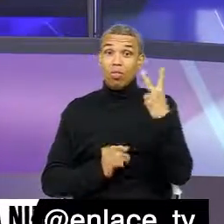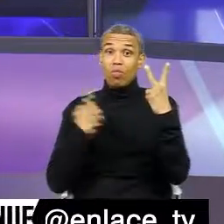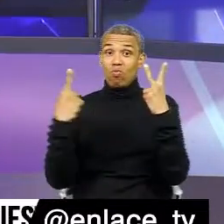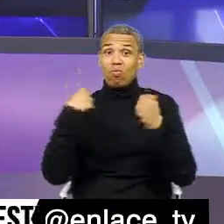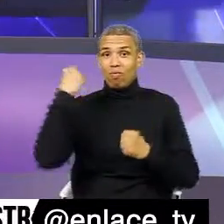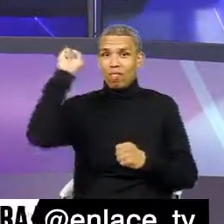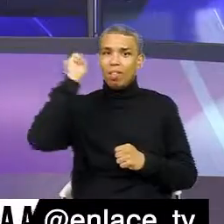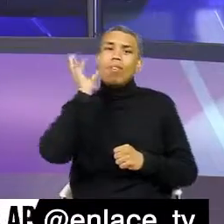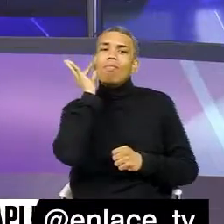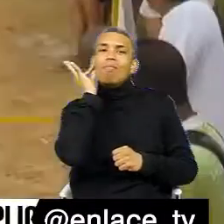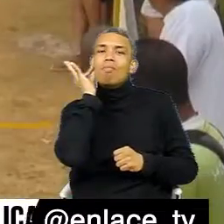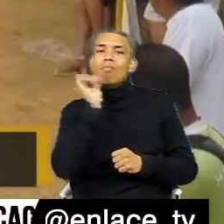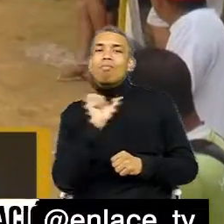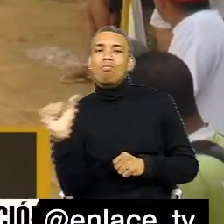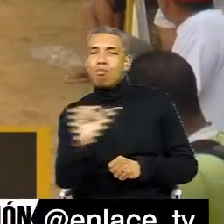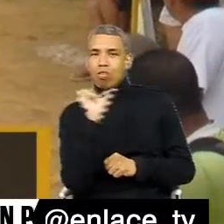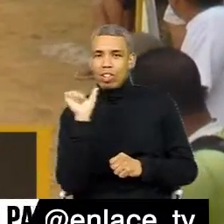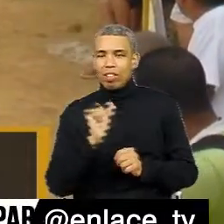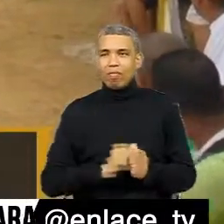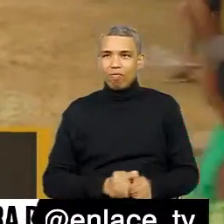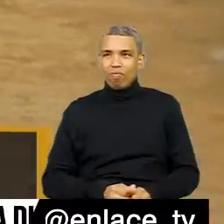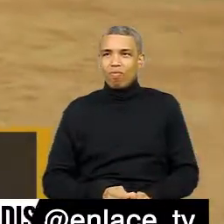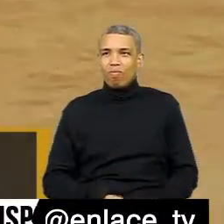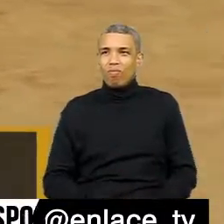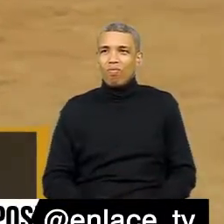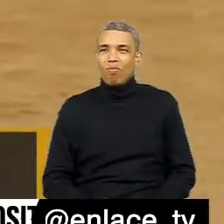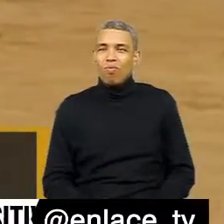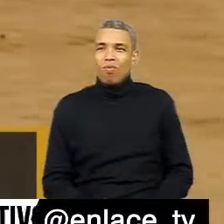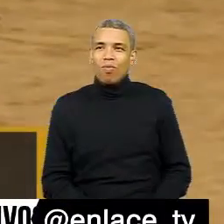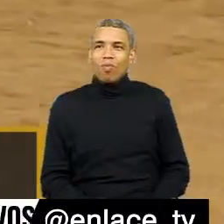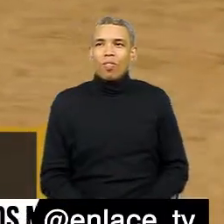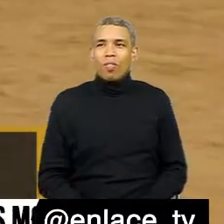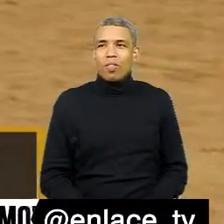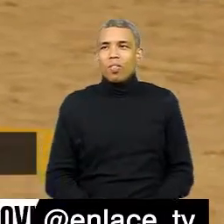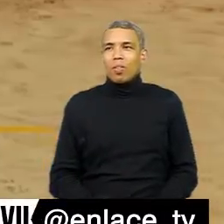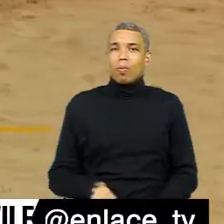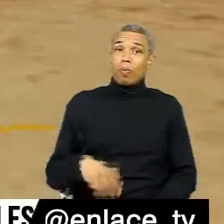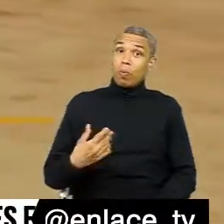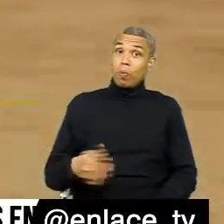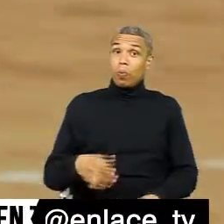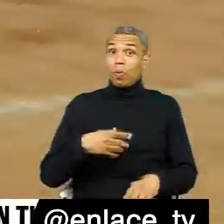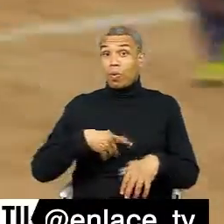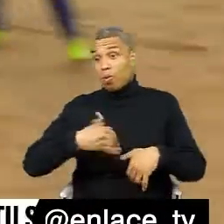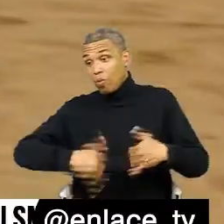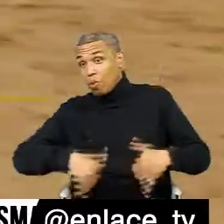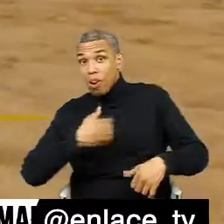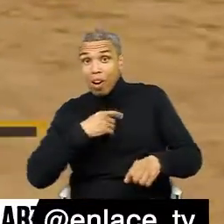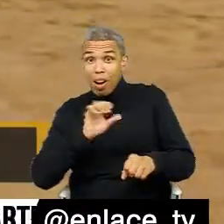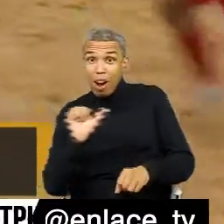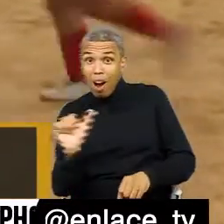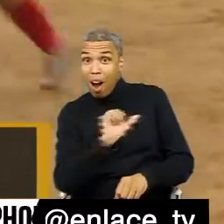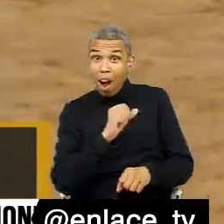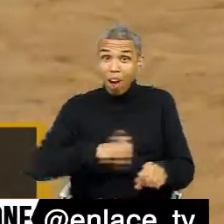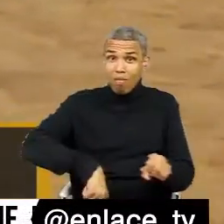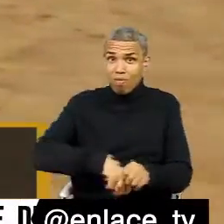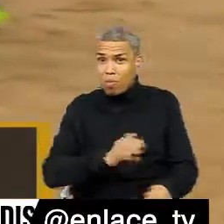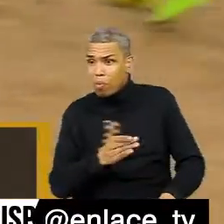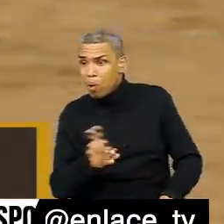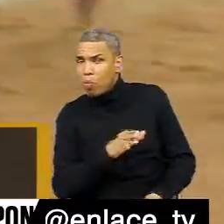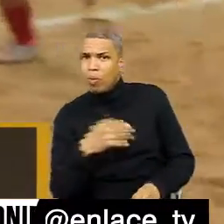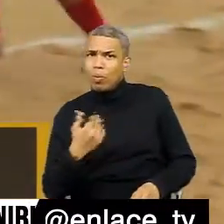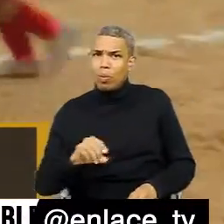fútbol. En este compromiso se ratificó una vez más que el fútbol no es solo para hombres. Las mujeres de los equipos Sur-Sur de